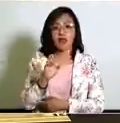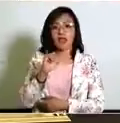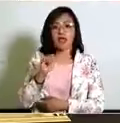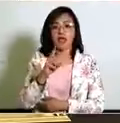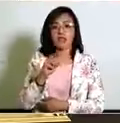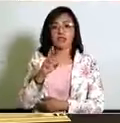queda